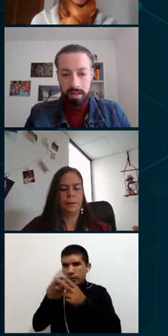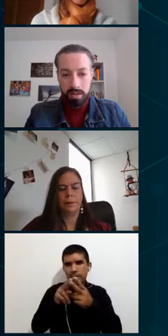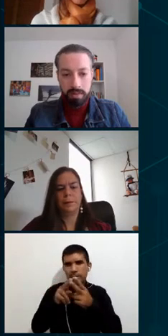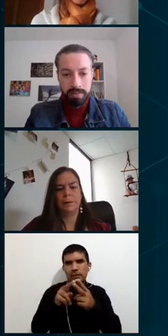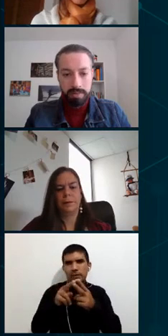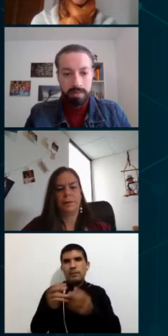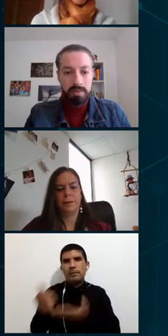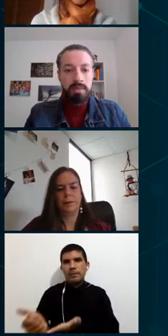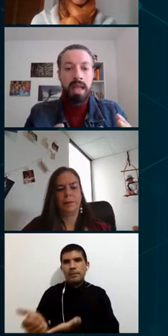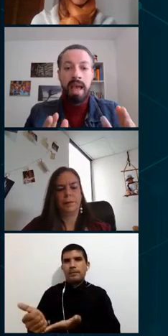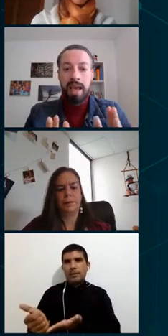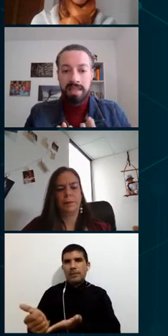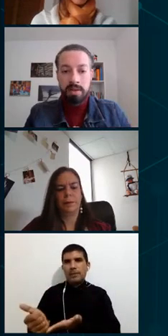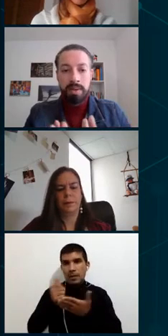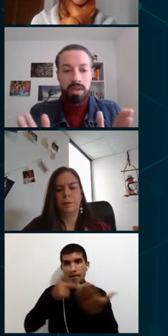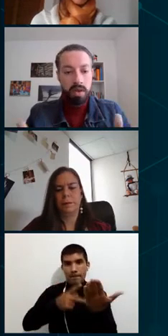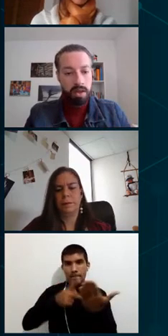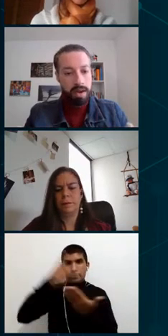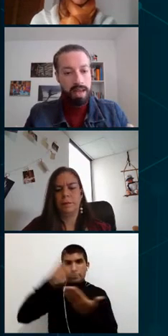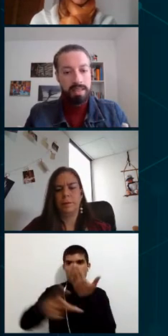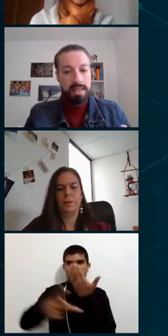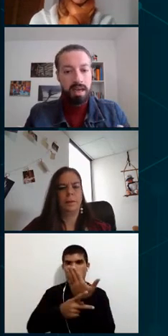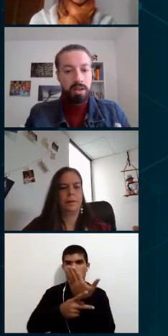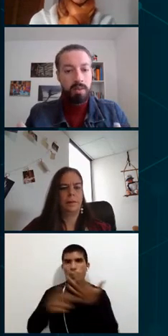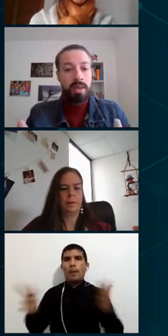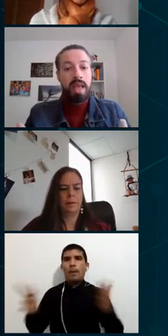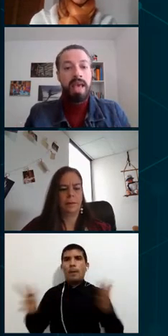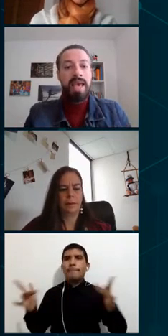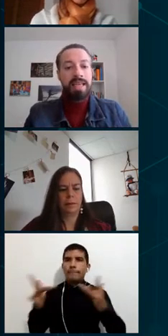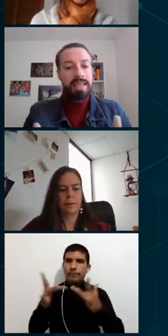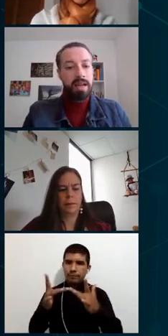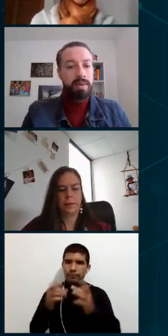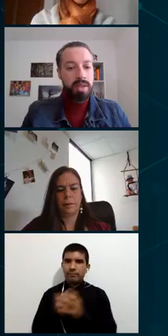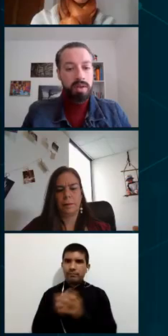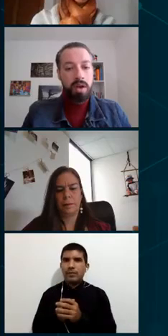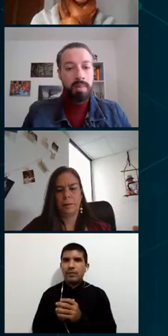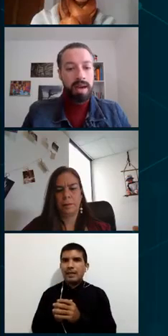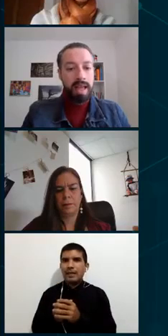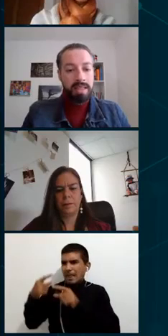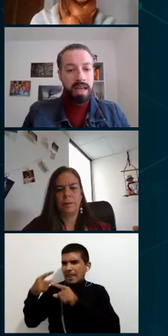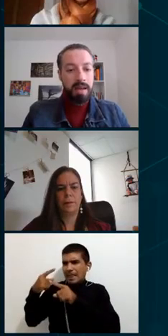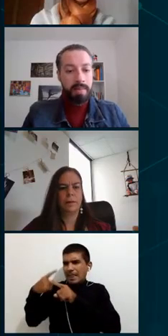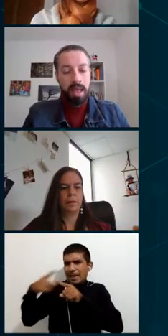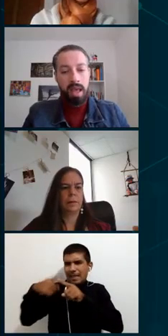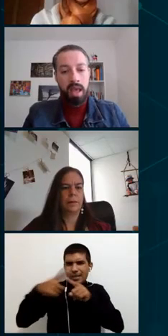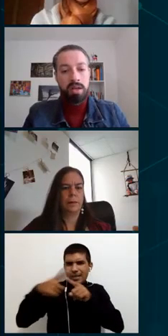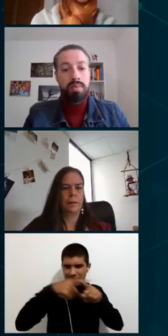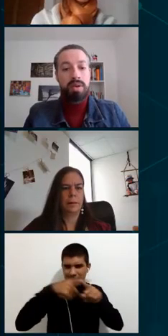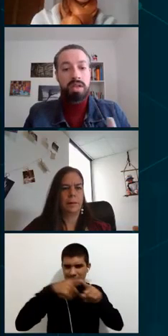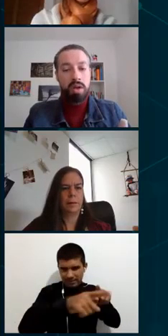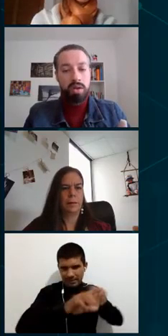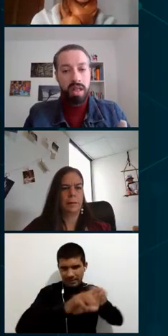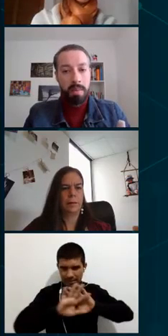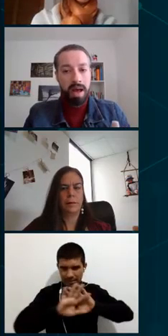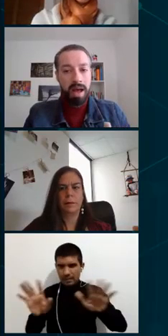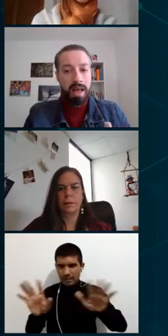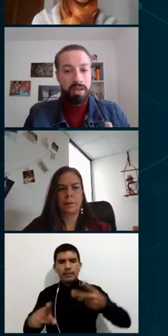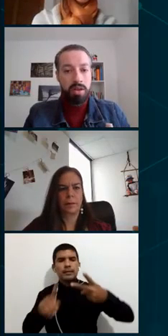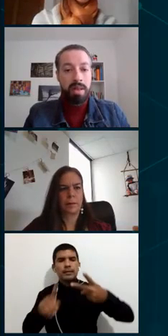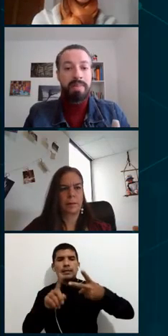nuestro proyecto. Ese es un proceso de divergencia, ¿cierto? Y ya el proceso de convergencia es un